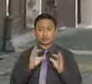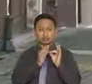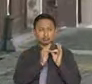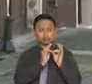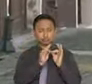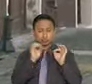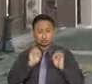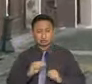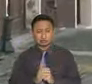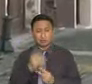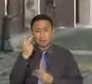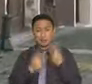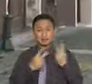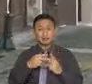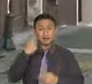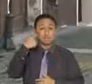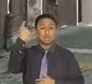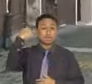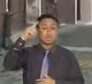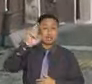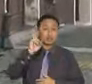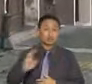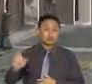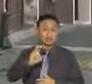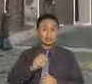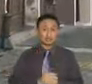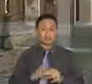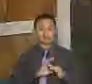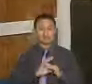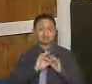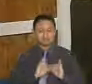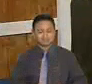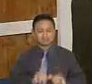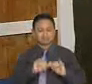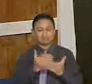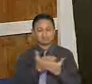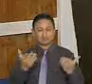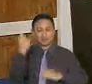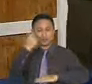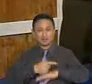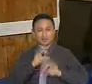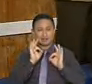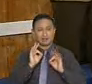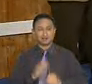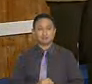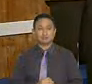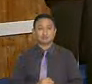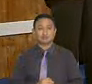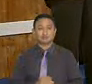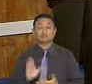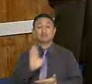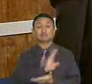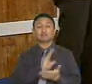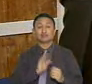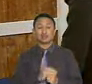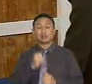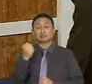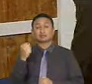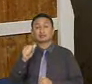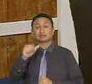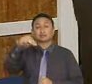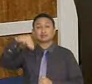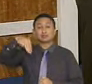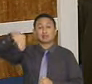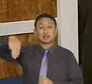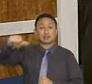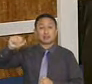también que lo visitan miles de turistas con esta información compañeros seguimos con ustedes un excelente día Marcos algunos visitantes dicen